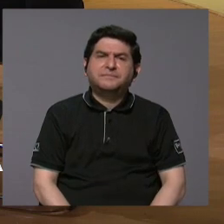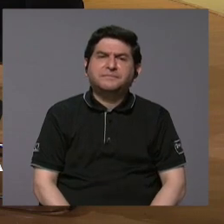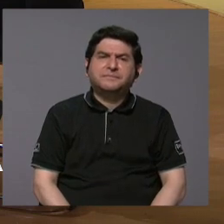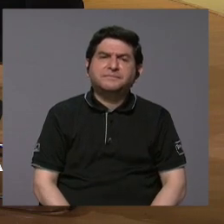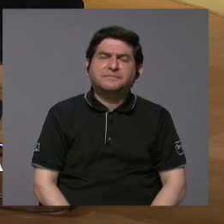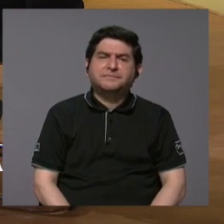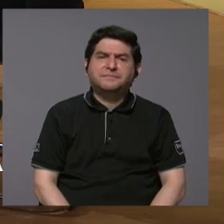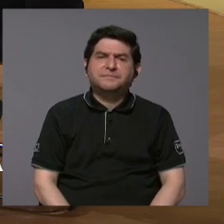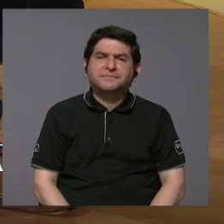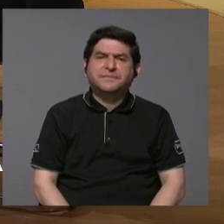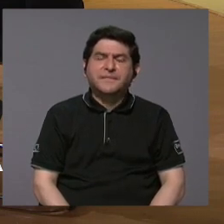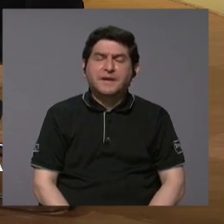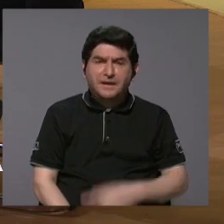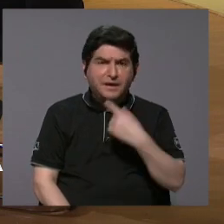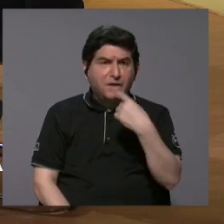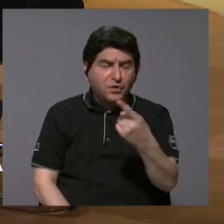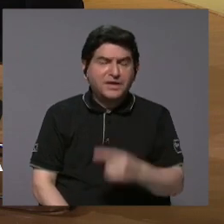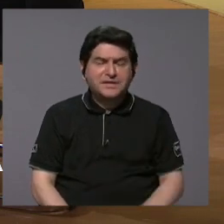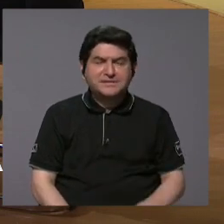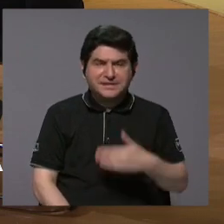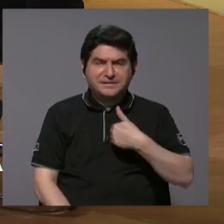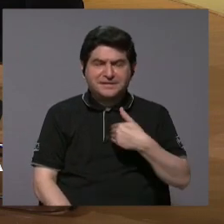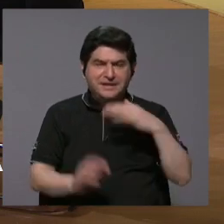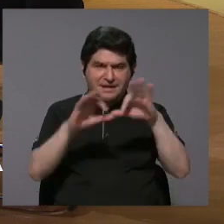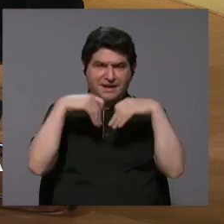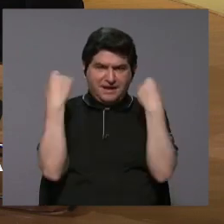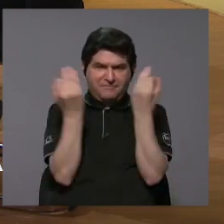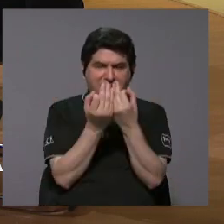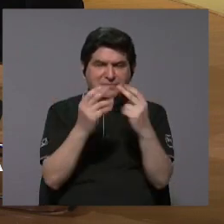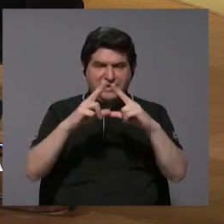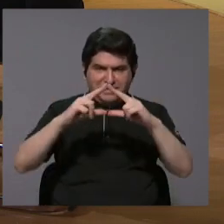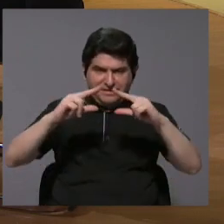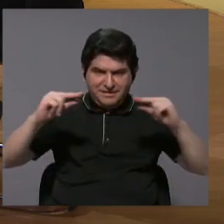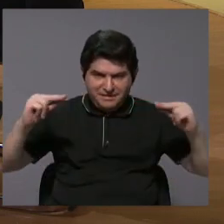esto de nicaragüenses, porque